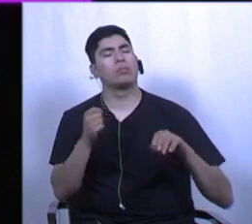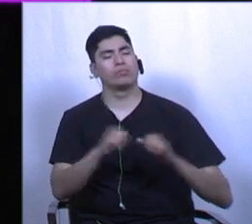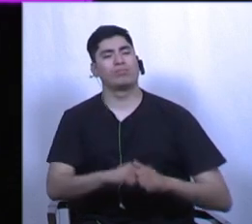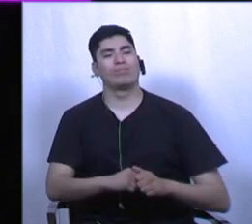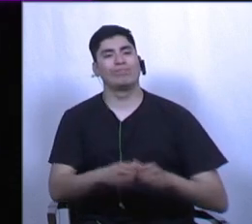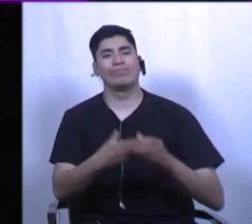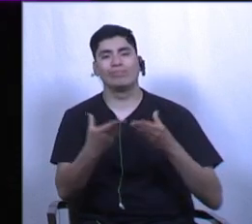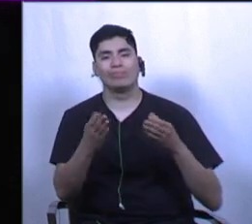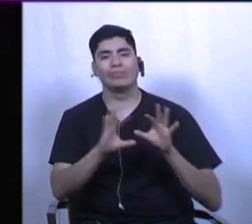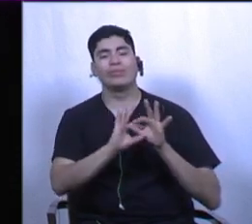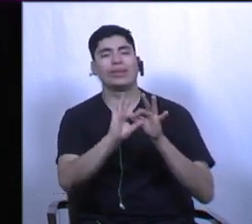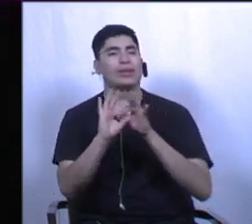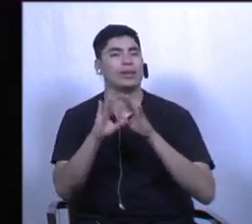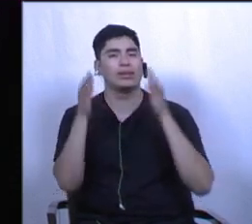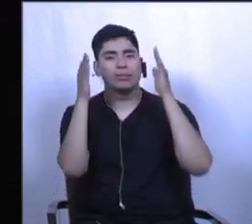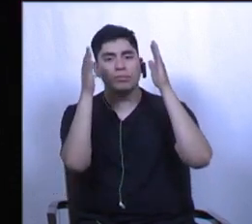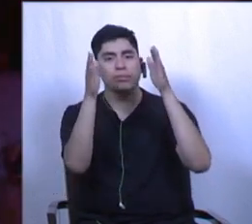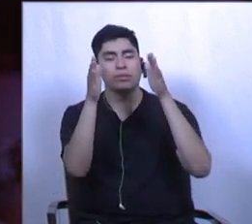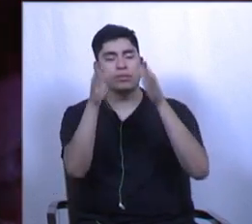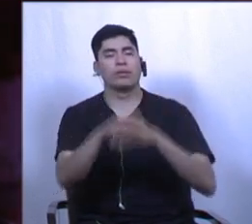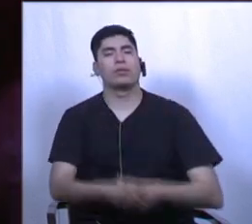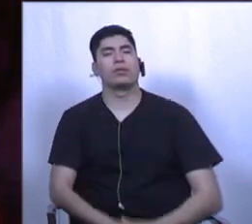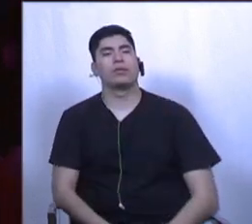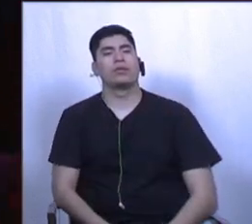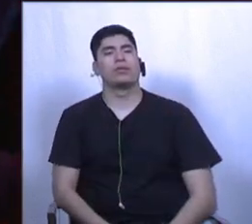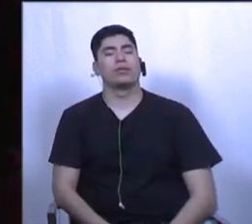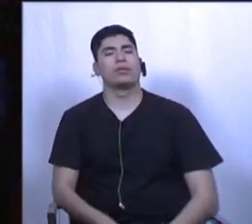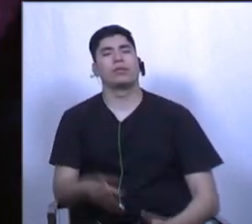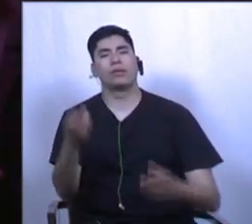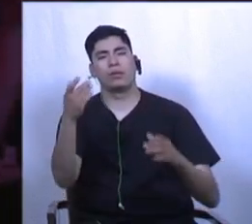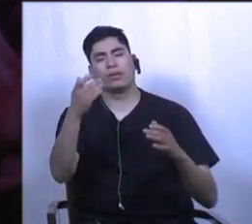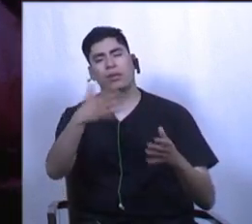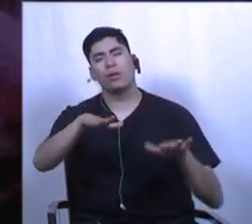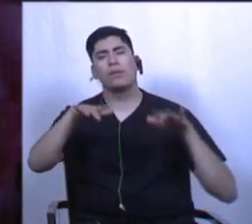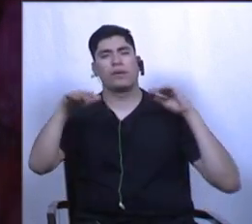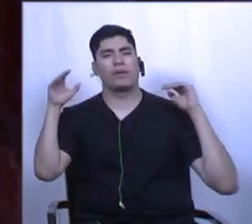por su atención. En realidad, este es un gran evento en Chile. Muchas gracias.